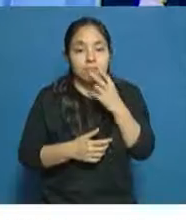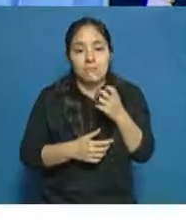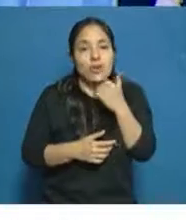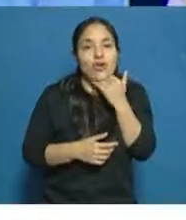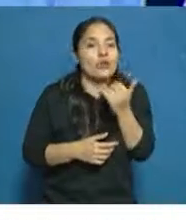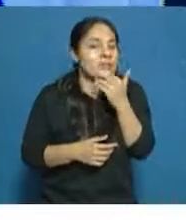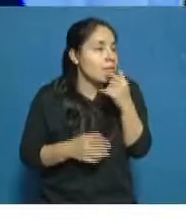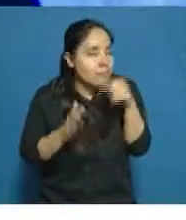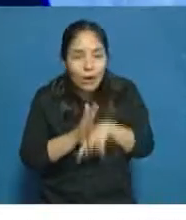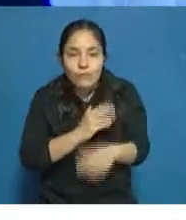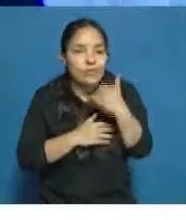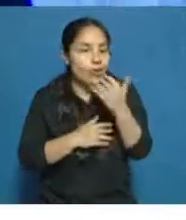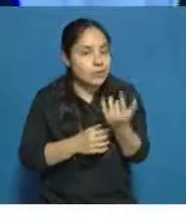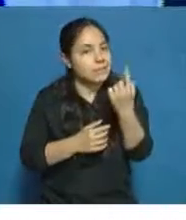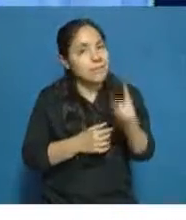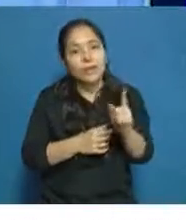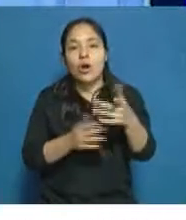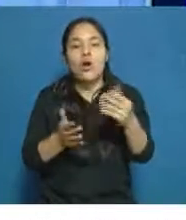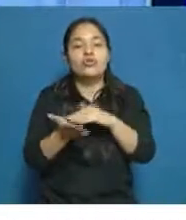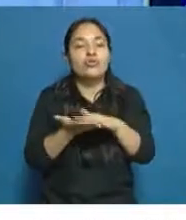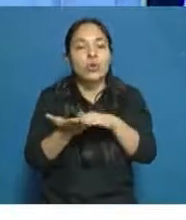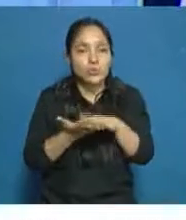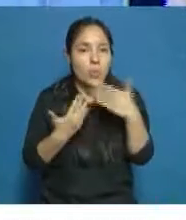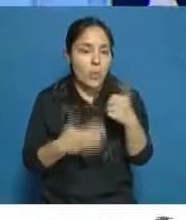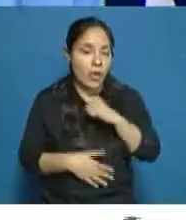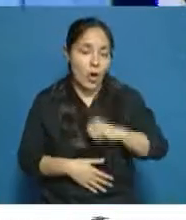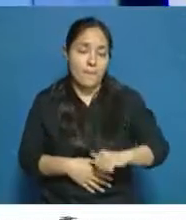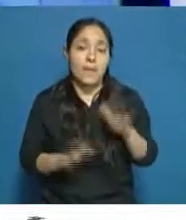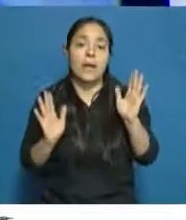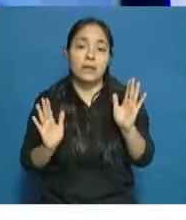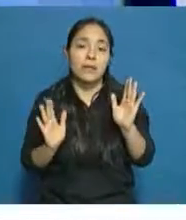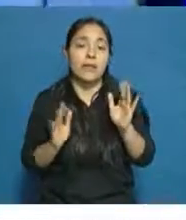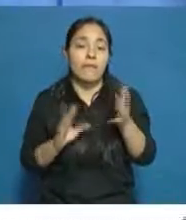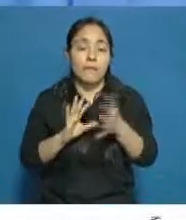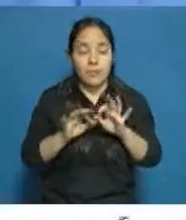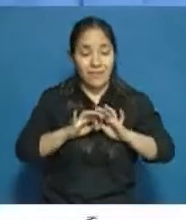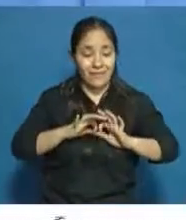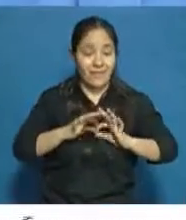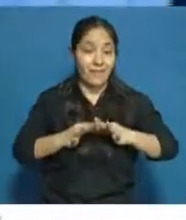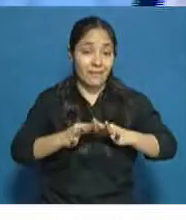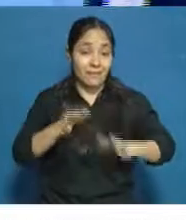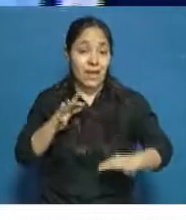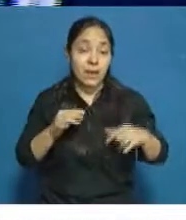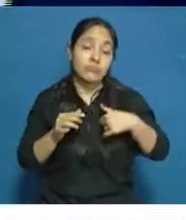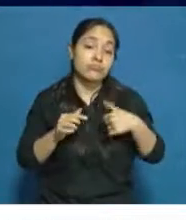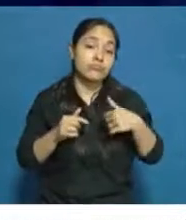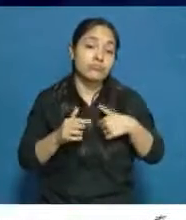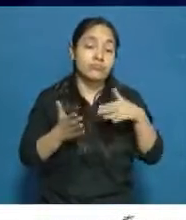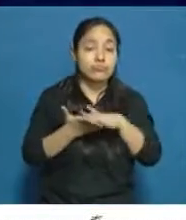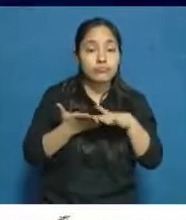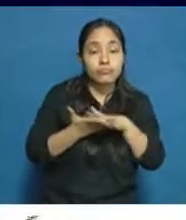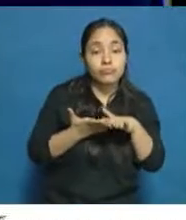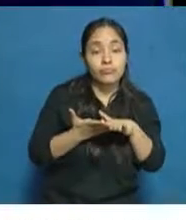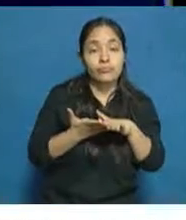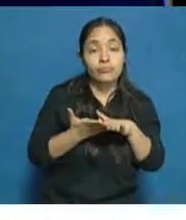sé mucho más, pero que se soluciona con una intervención, quizás a través de una vena, se cauterizan esos lugares. Para esto es